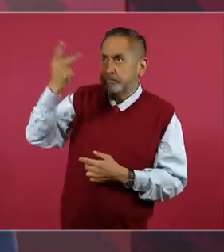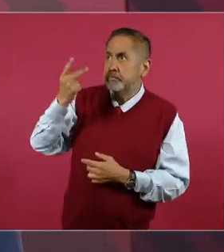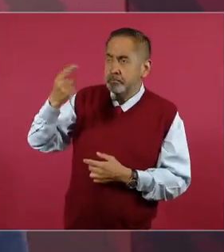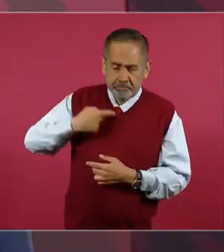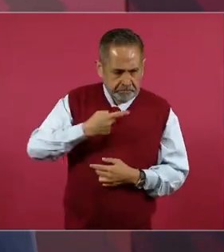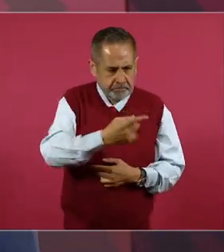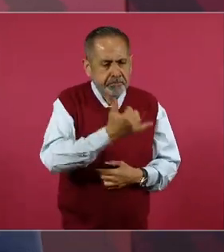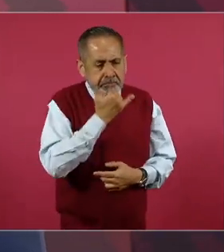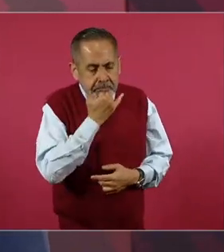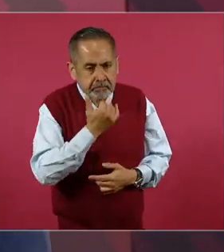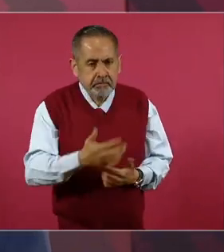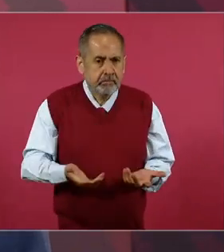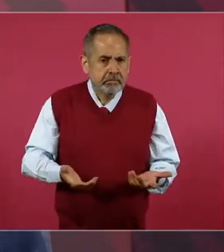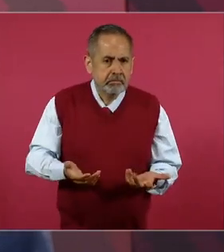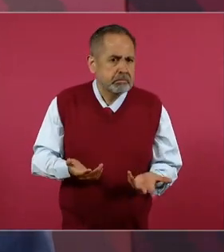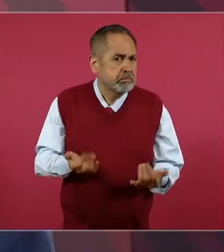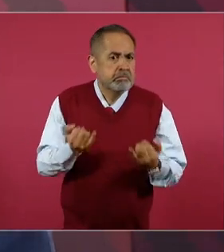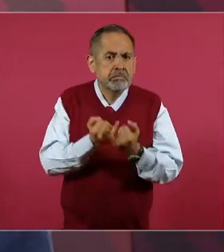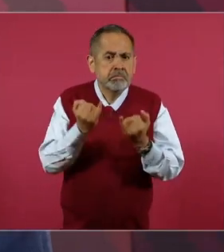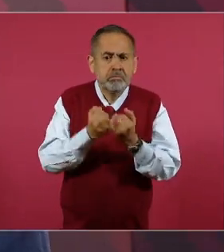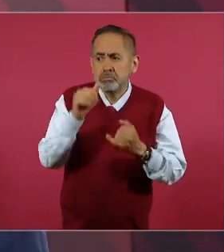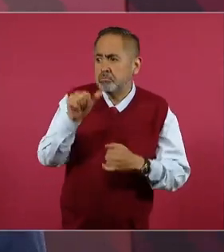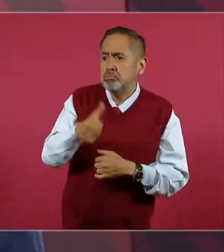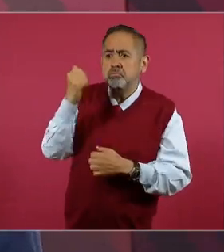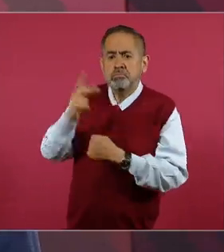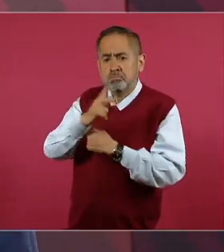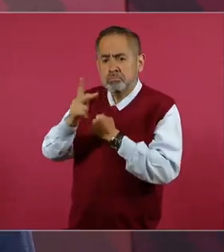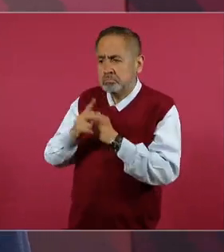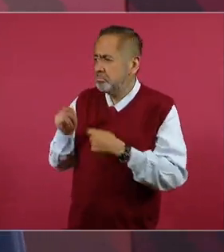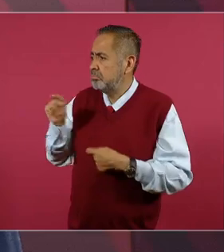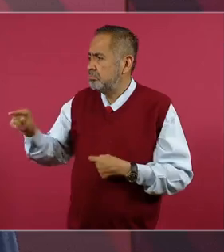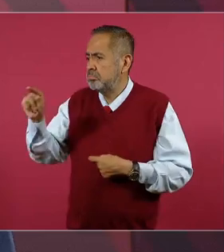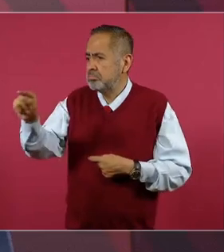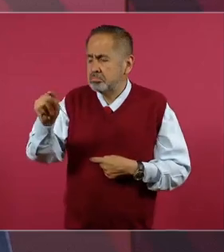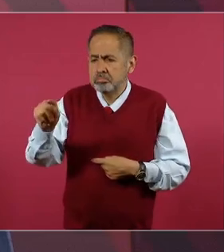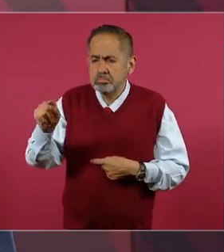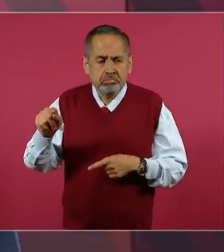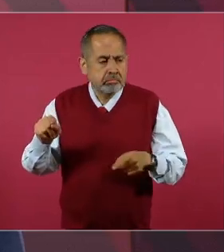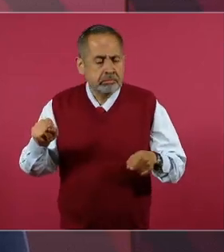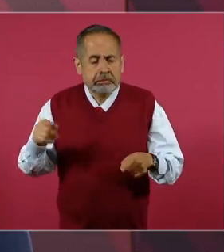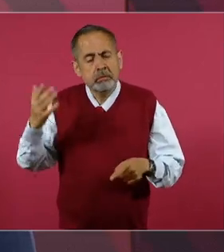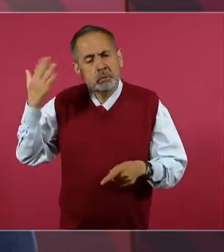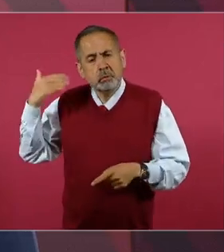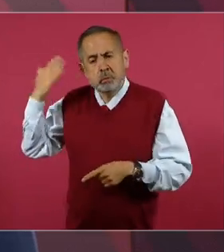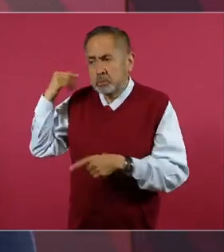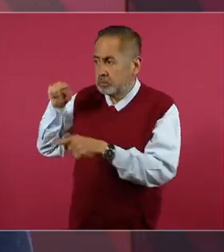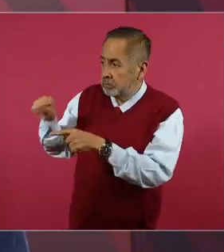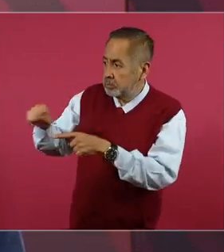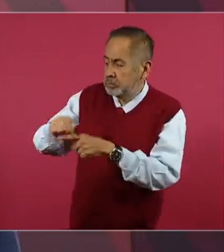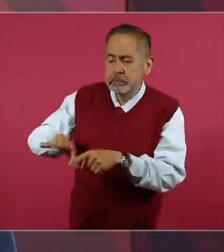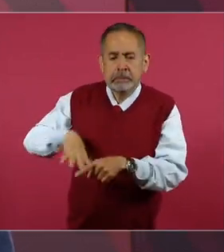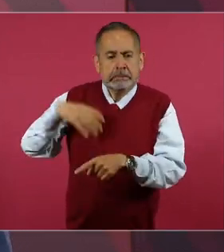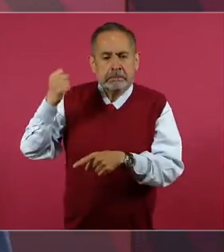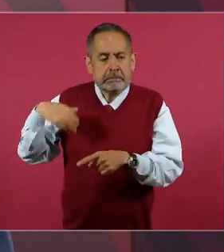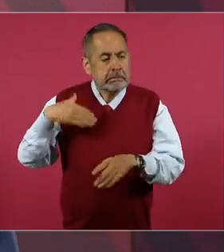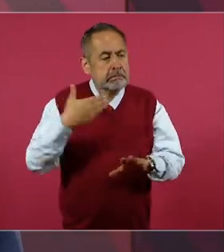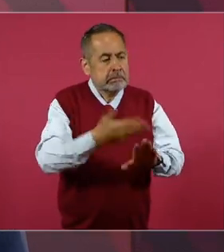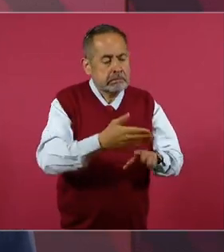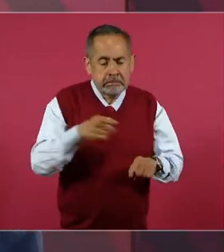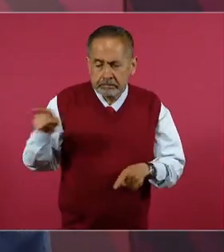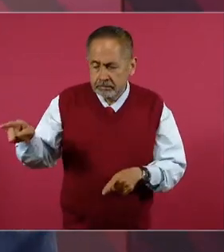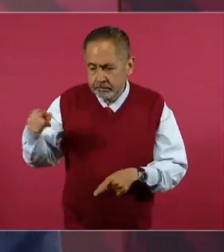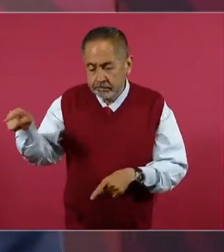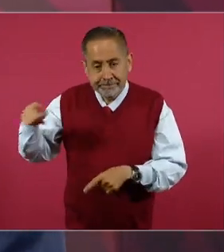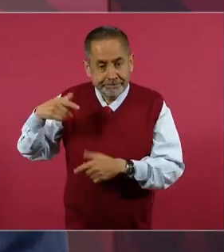como lo han hecho otros gobiernos ante abusos, ante